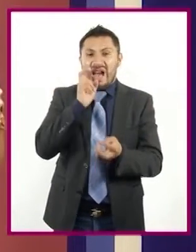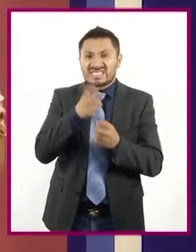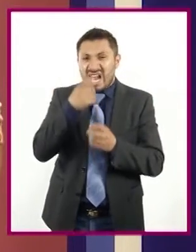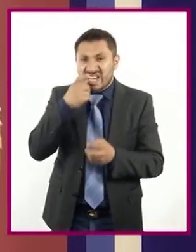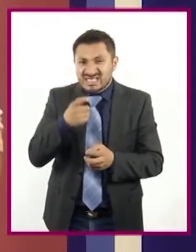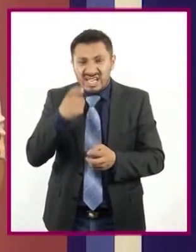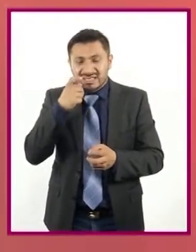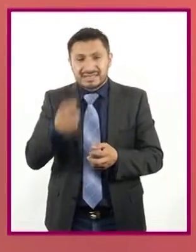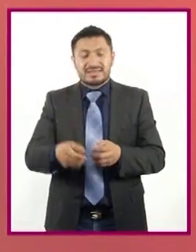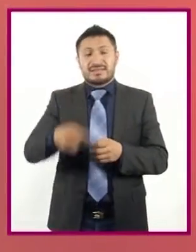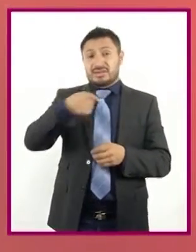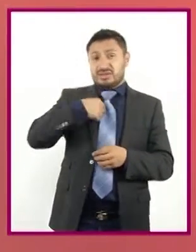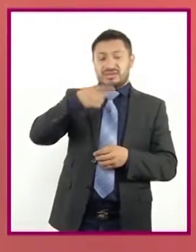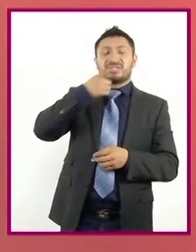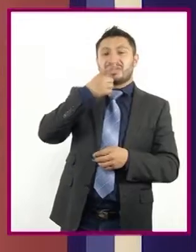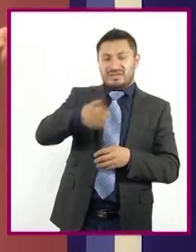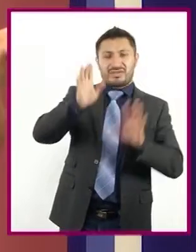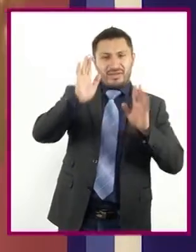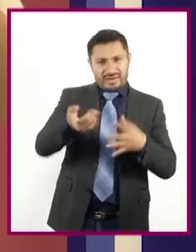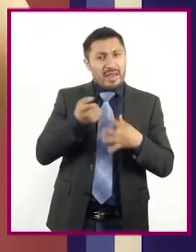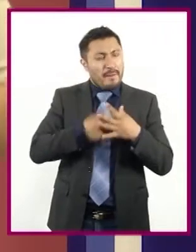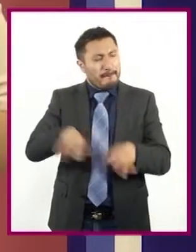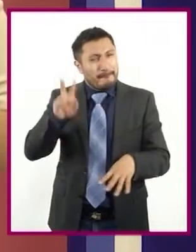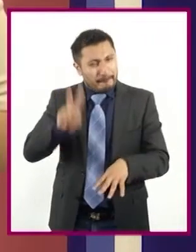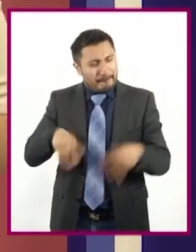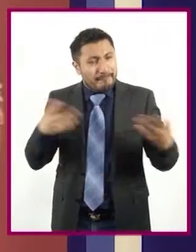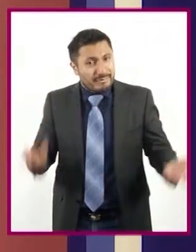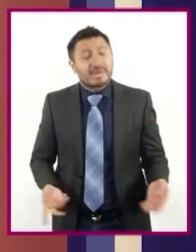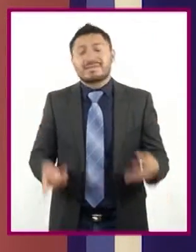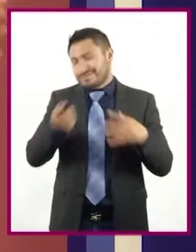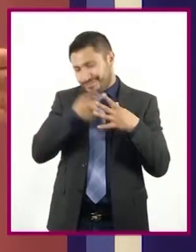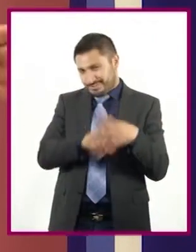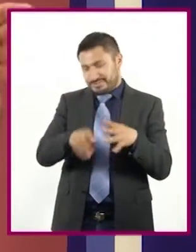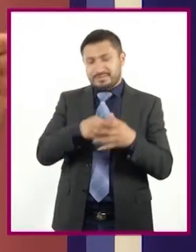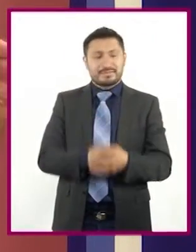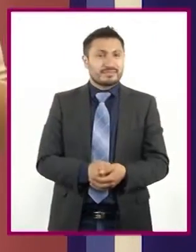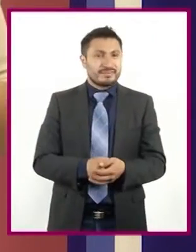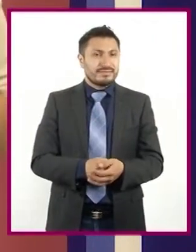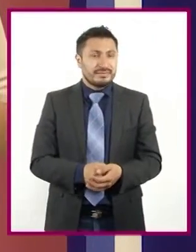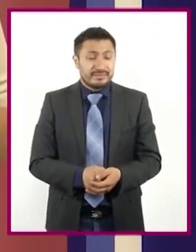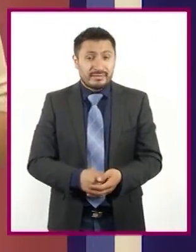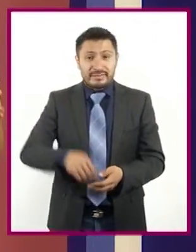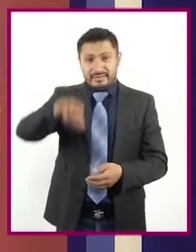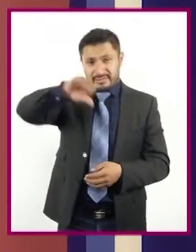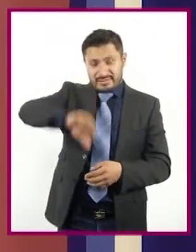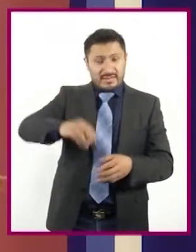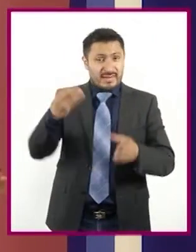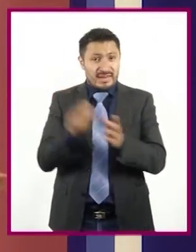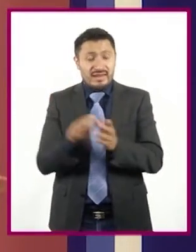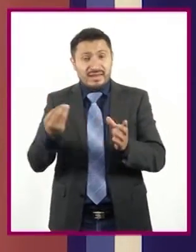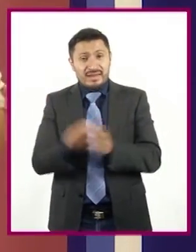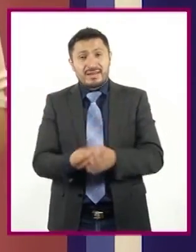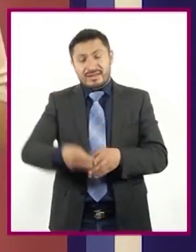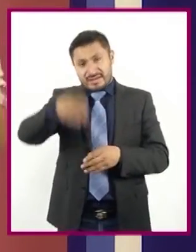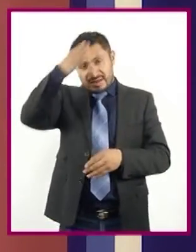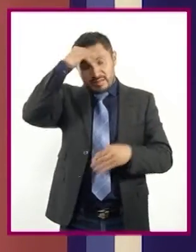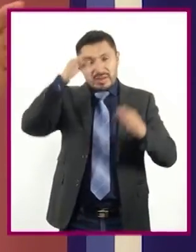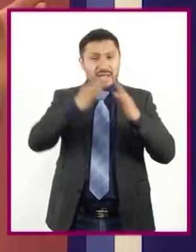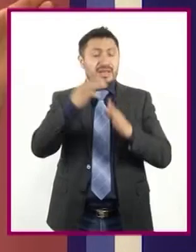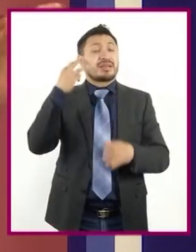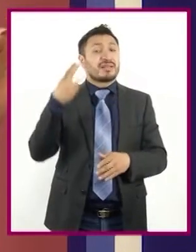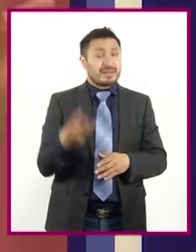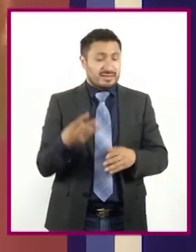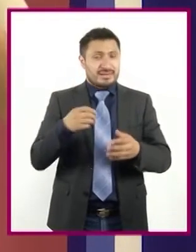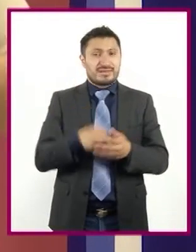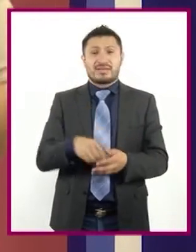que ya comencemos, ¿no cree? Bueno, comencemos. Durante esta estrategia denominada Aprende en Casa, los